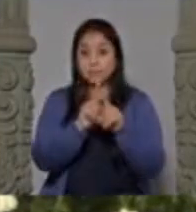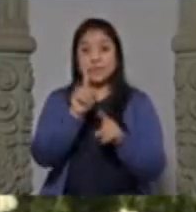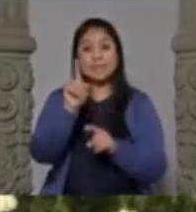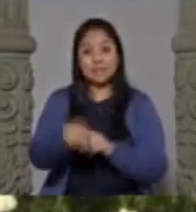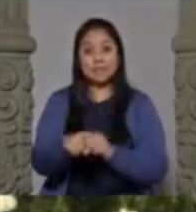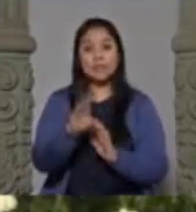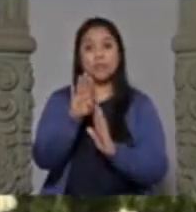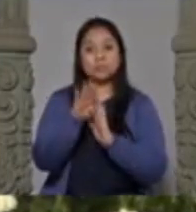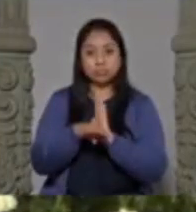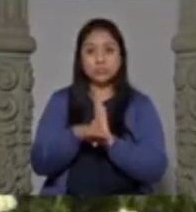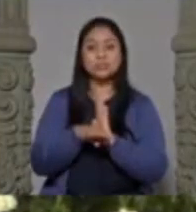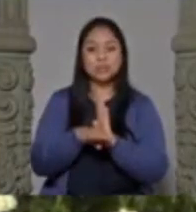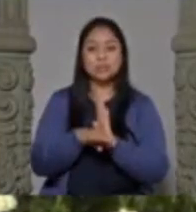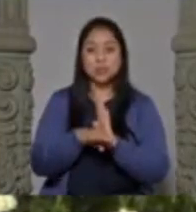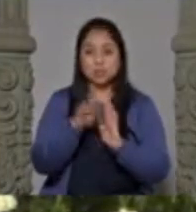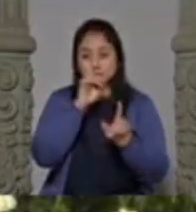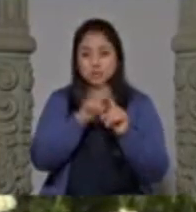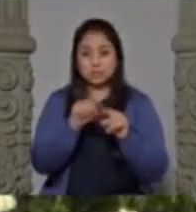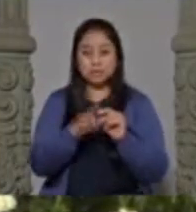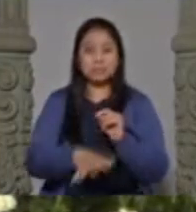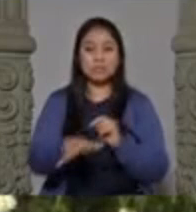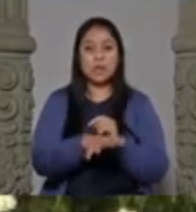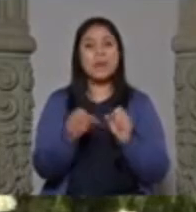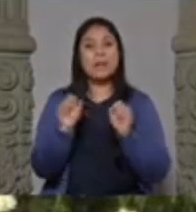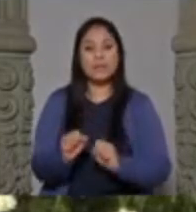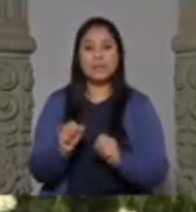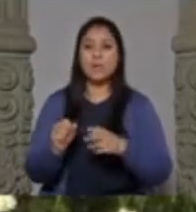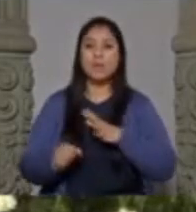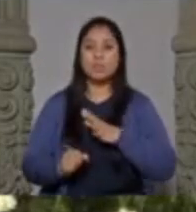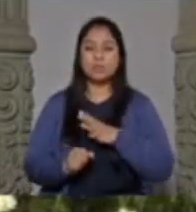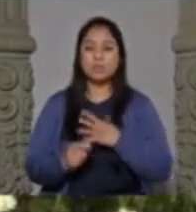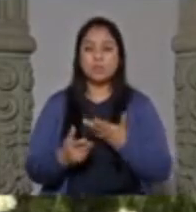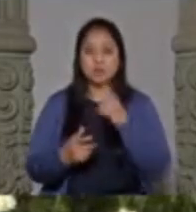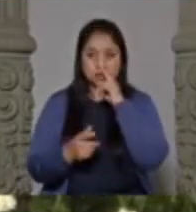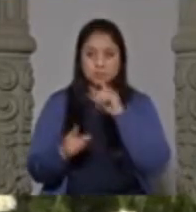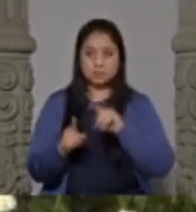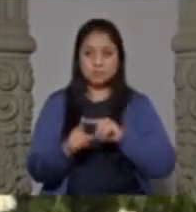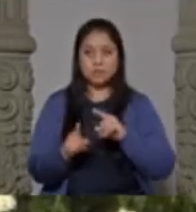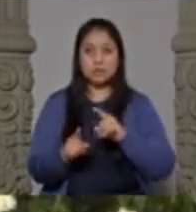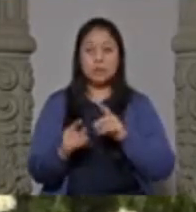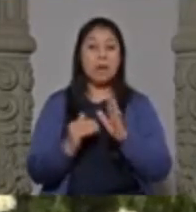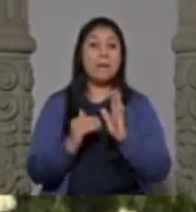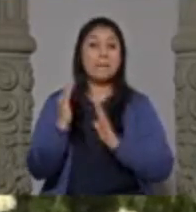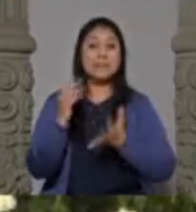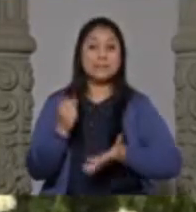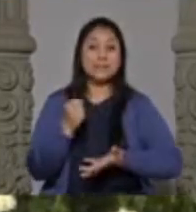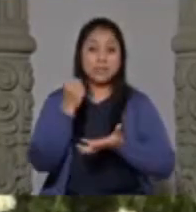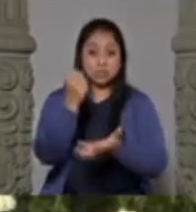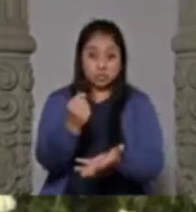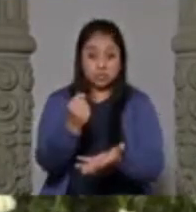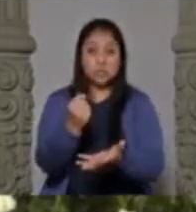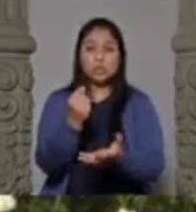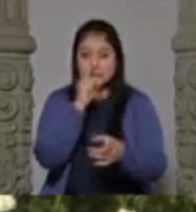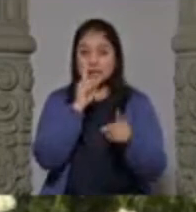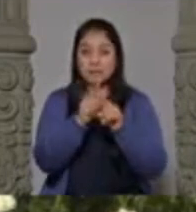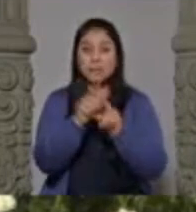del aparato para que podamos tener no solo mayor inversión, sino